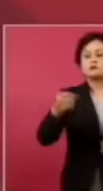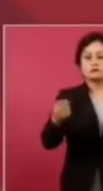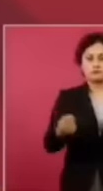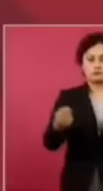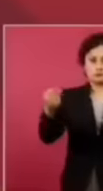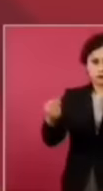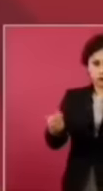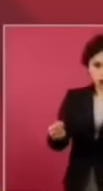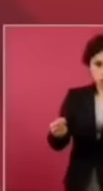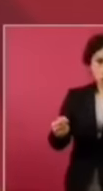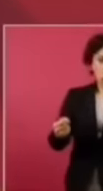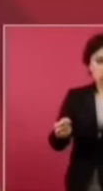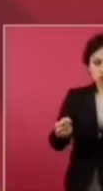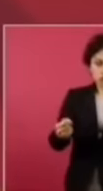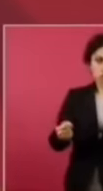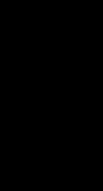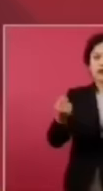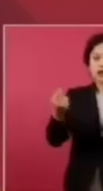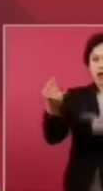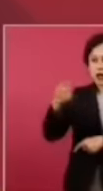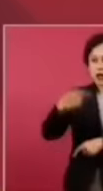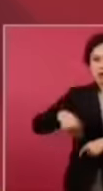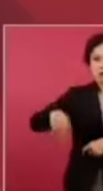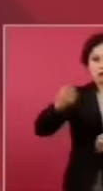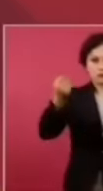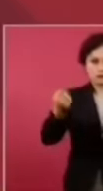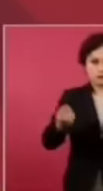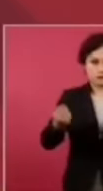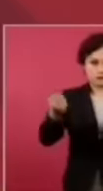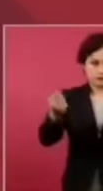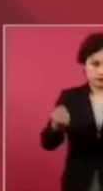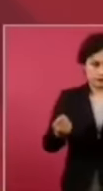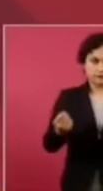uno sino vehículos que